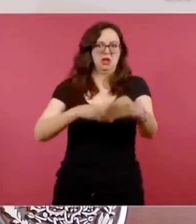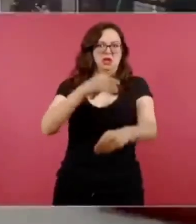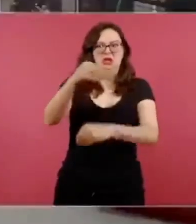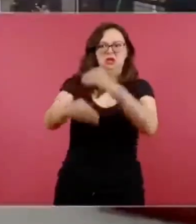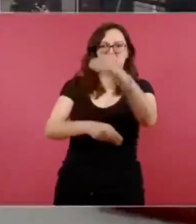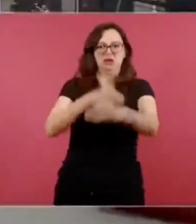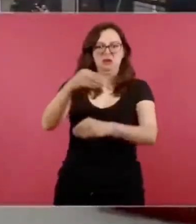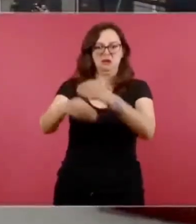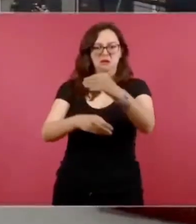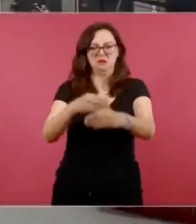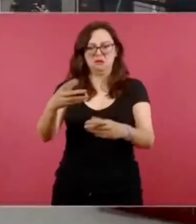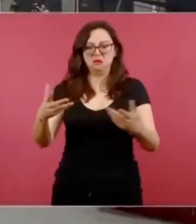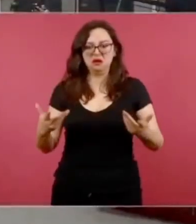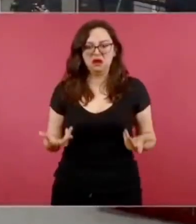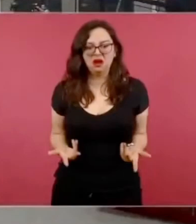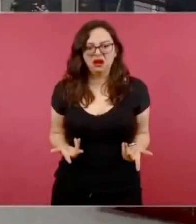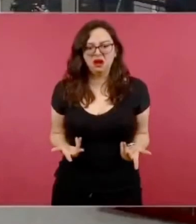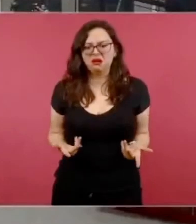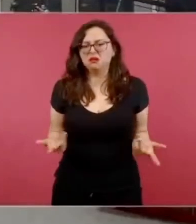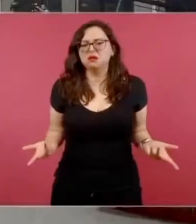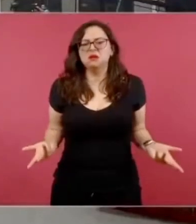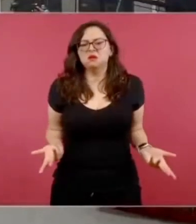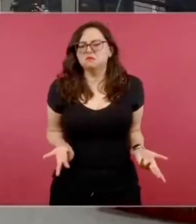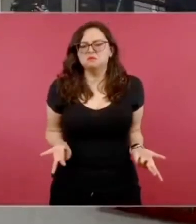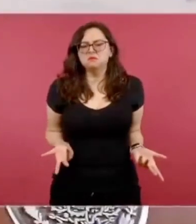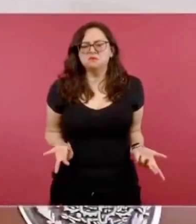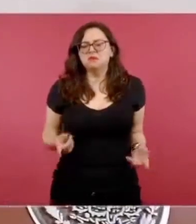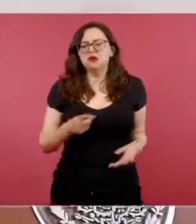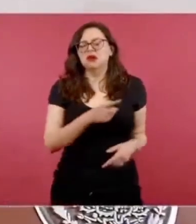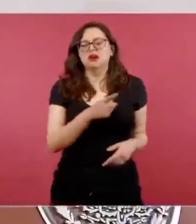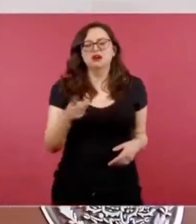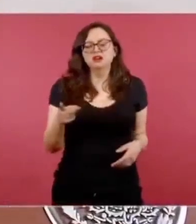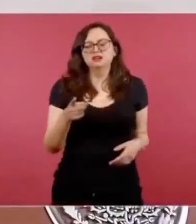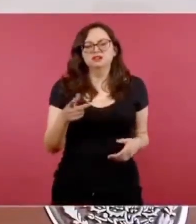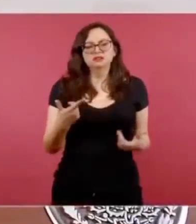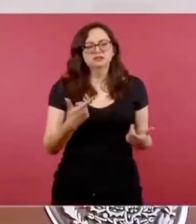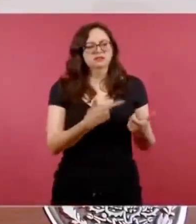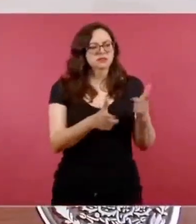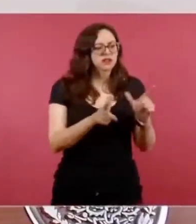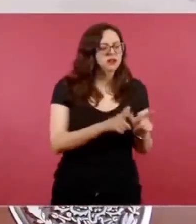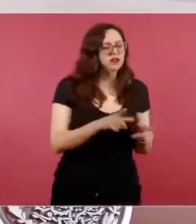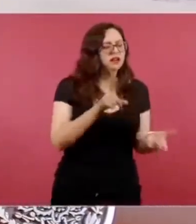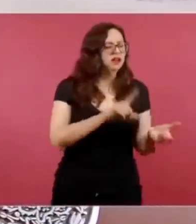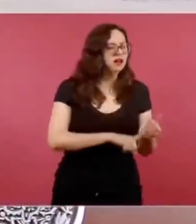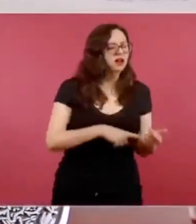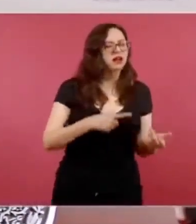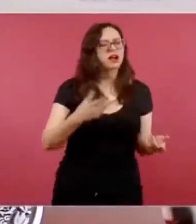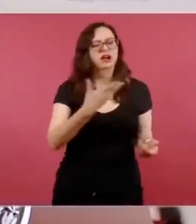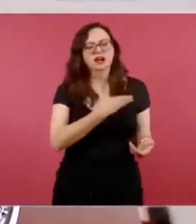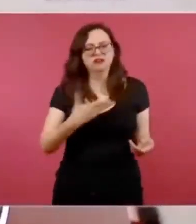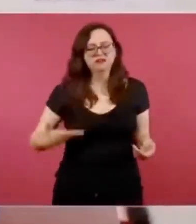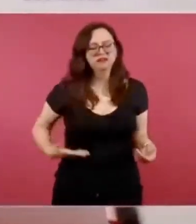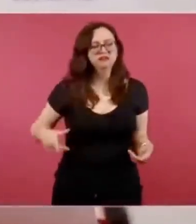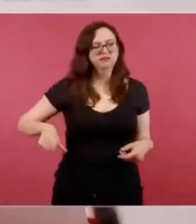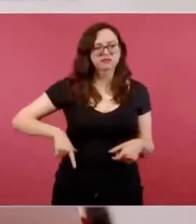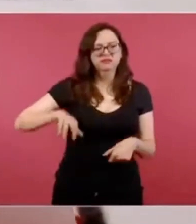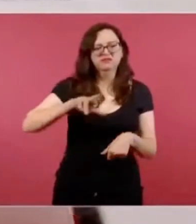municipal, ¿qué les podía interesar? ¿Quién llegaba a ser